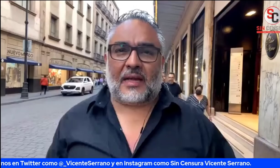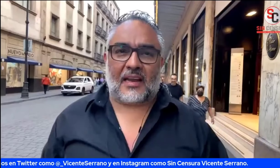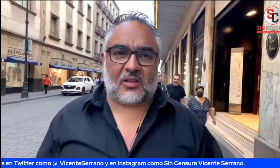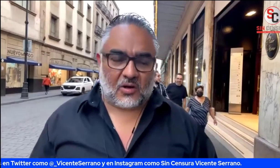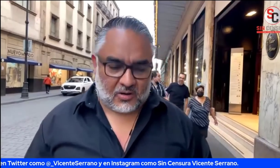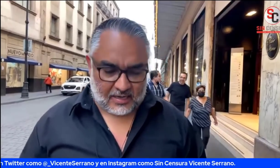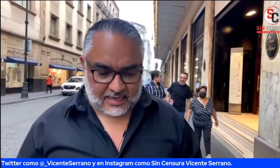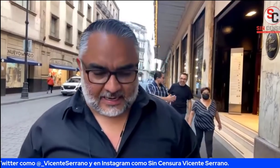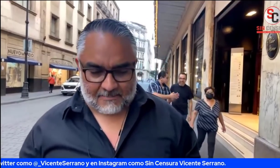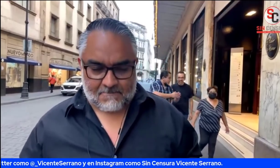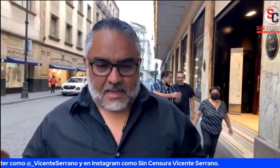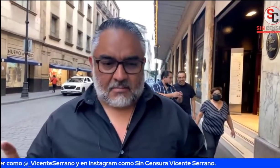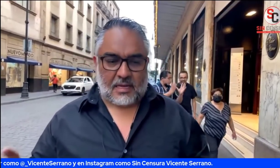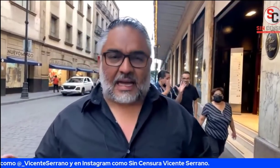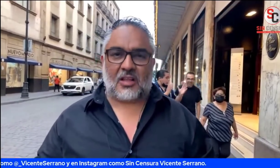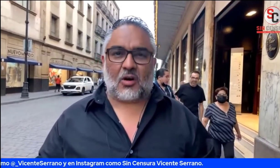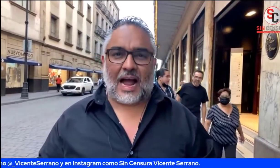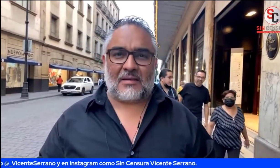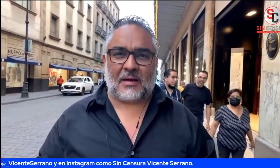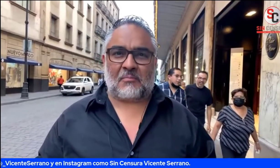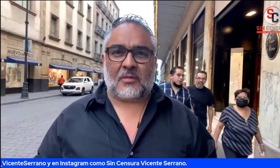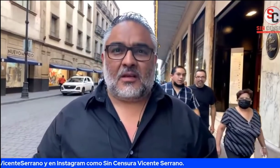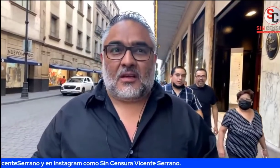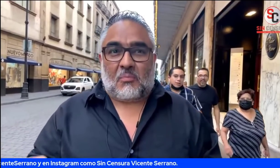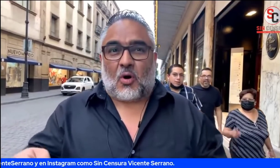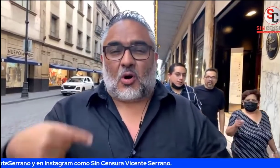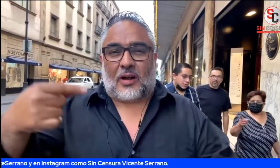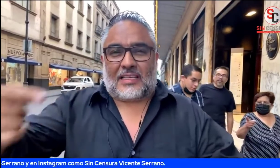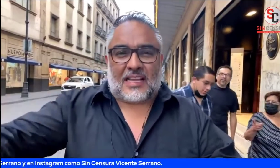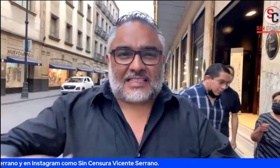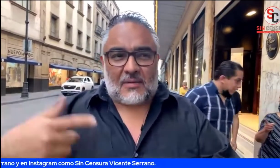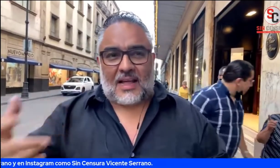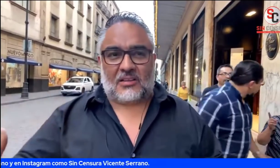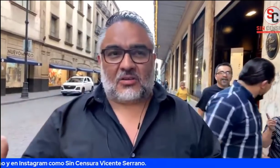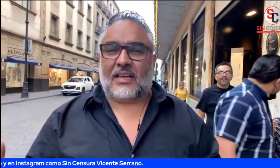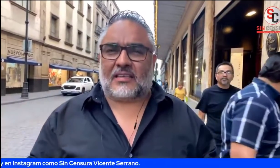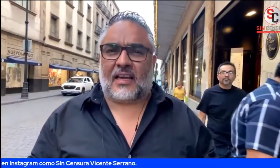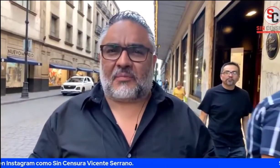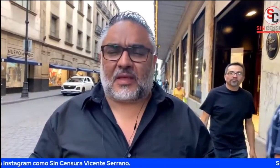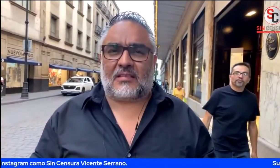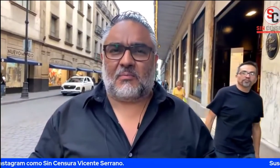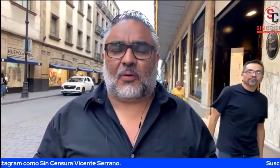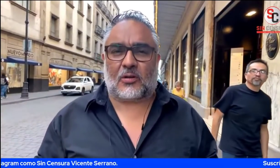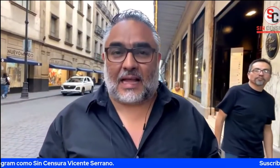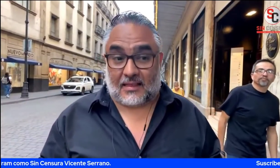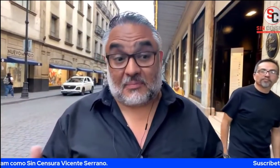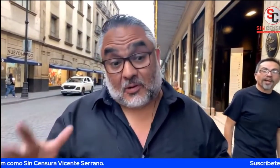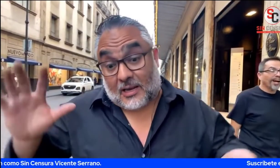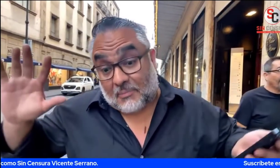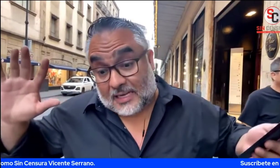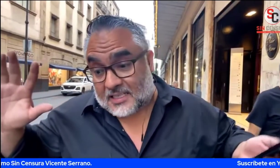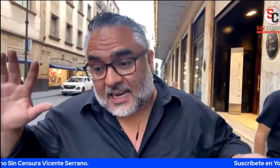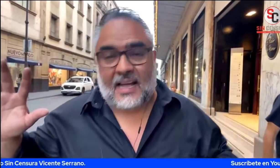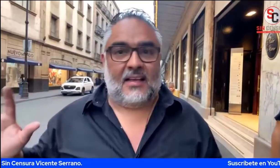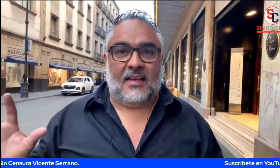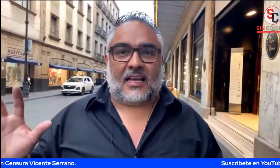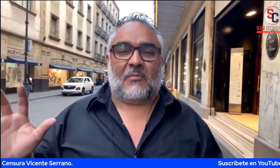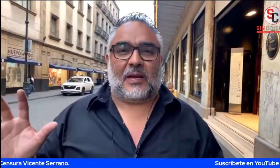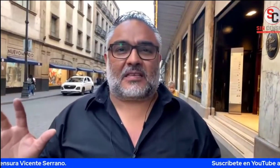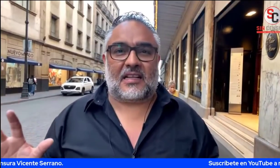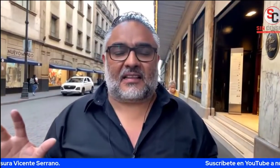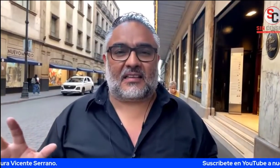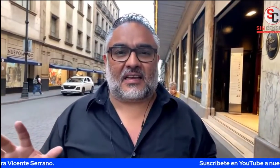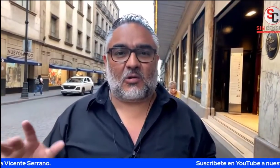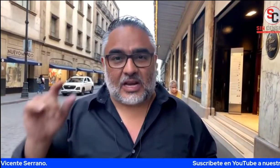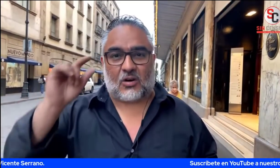Oye, mi querido Jaime, por lo que estás hablando es que es importante porque pareciera que